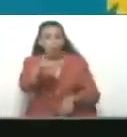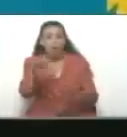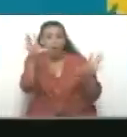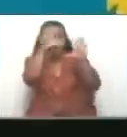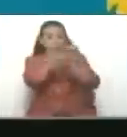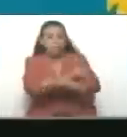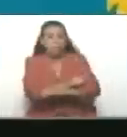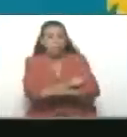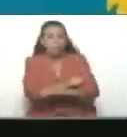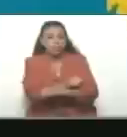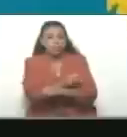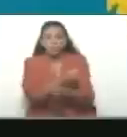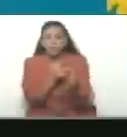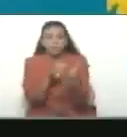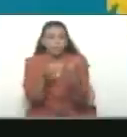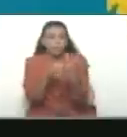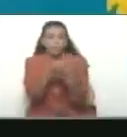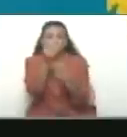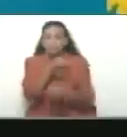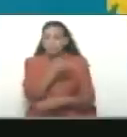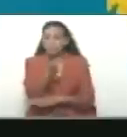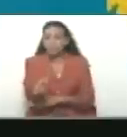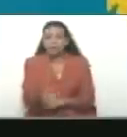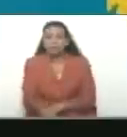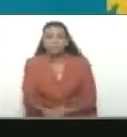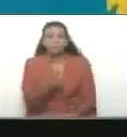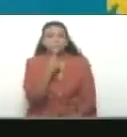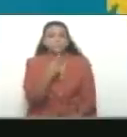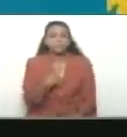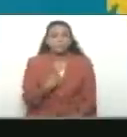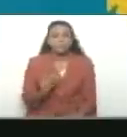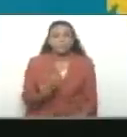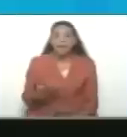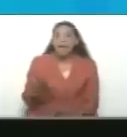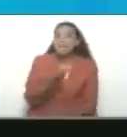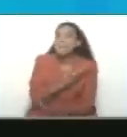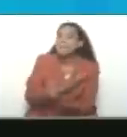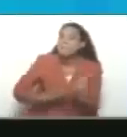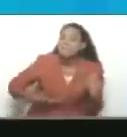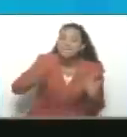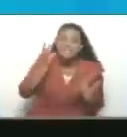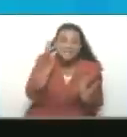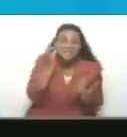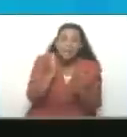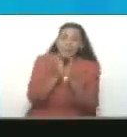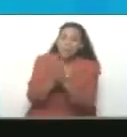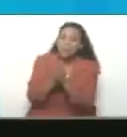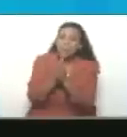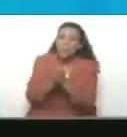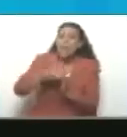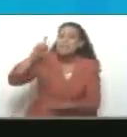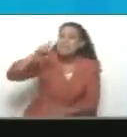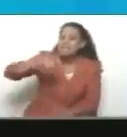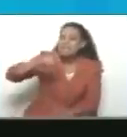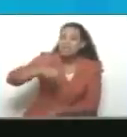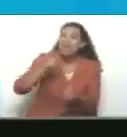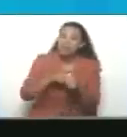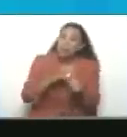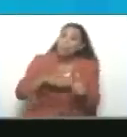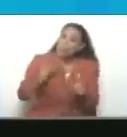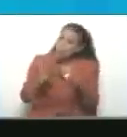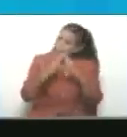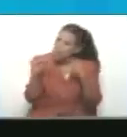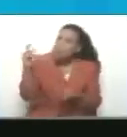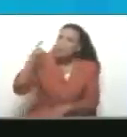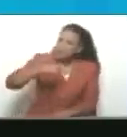el gobernador el alcalde qué más me di an presidente Para decirle como las necesidad ser que puedo decirle